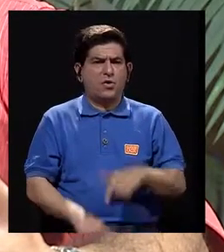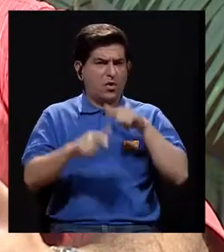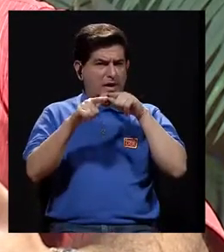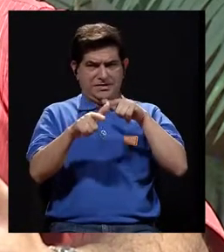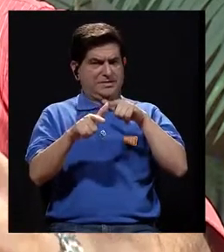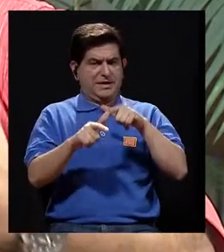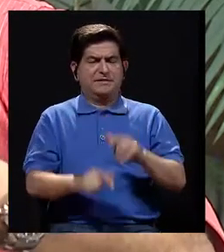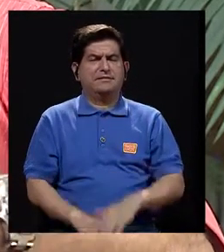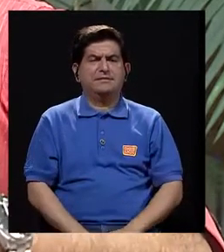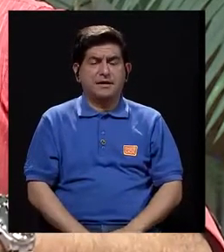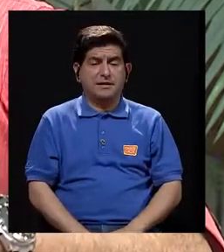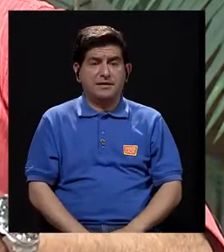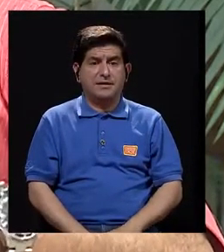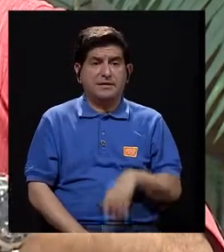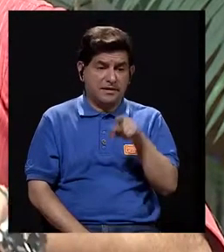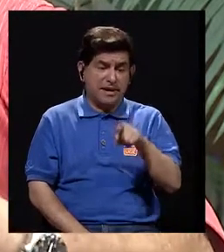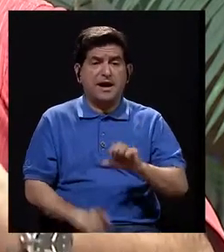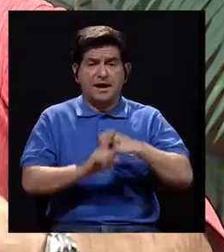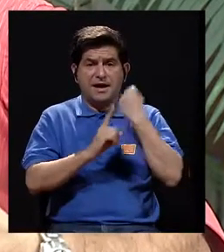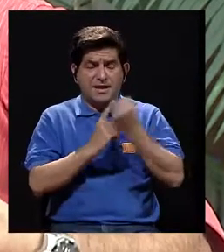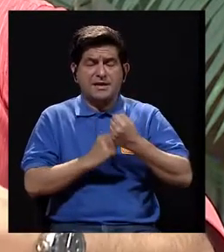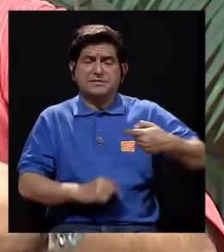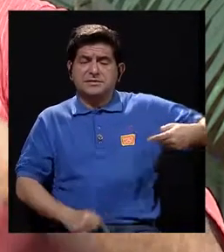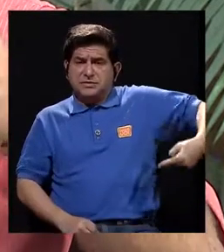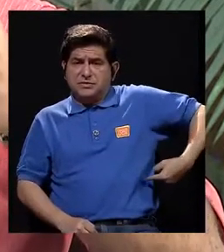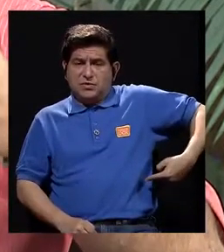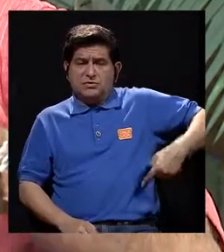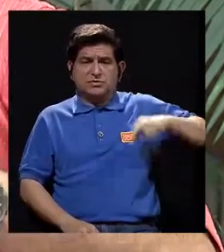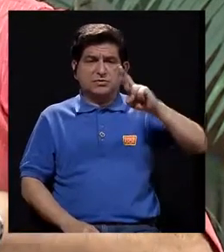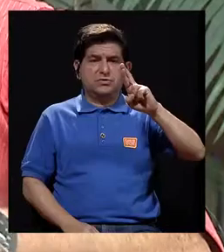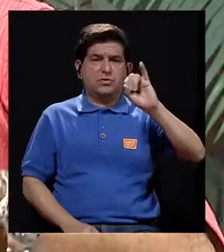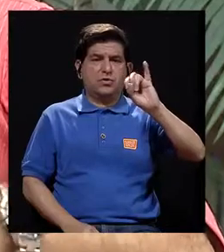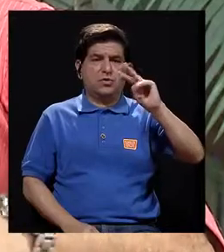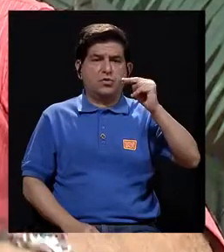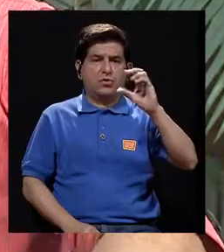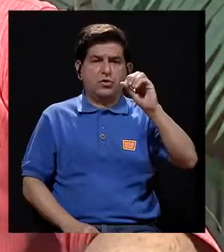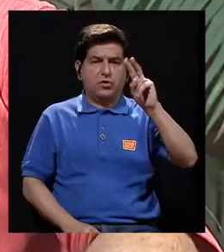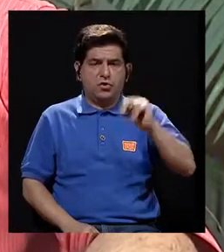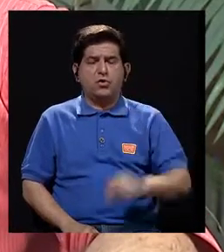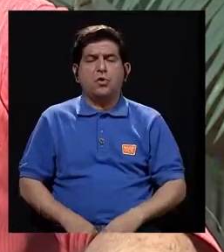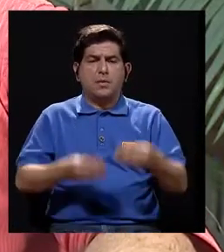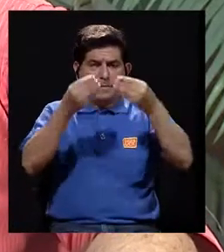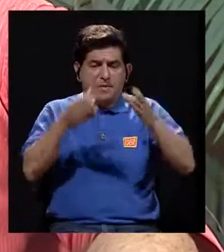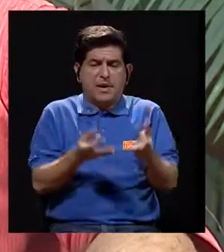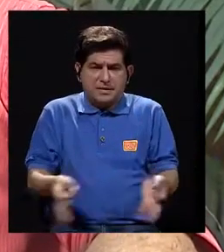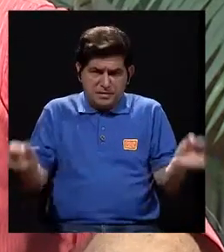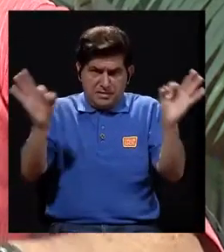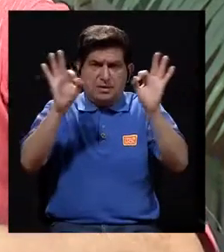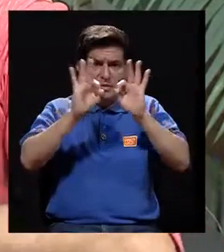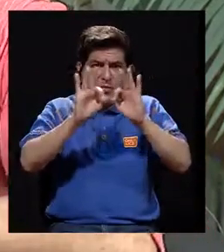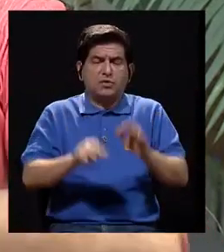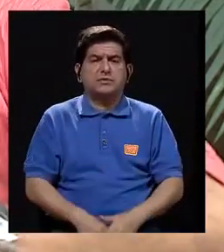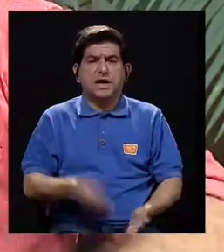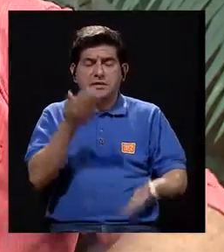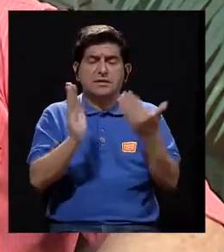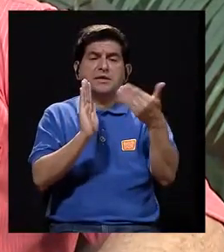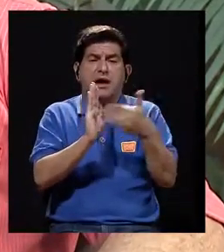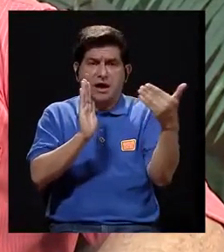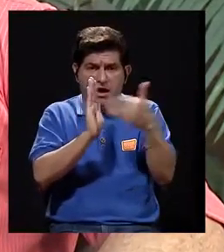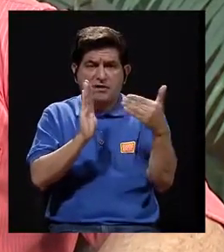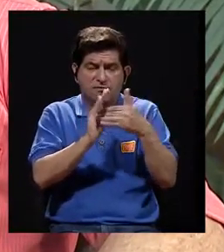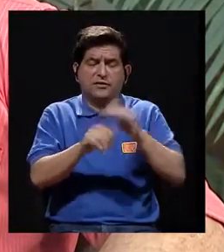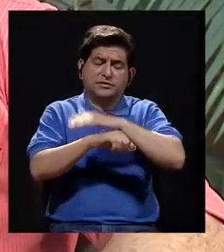consumo de líquidos, porque si bien es cierto, la filtración renal, digamos, en los riñoncitos, podríamos perder elementos importantes que podrían llevar a